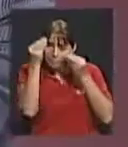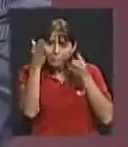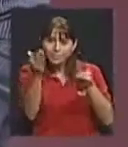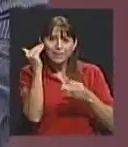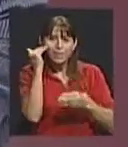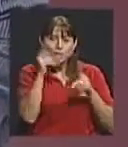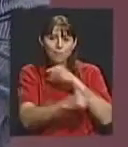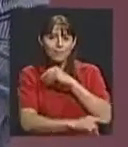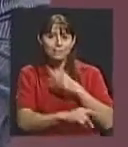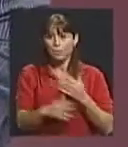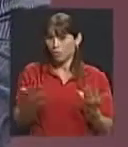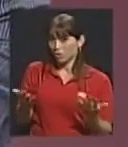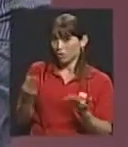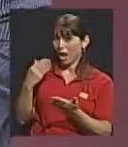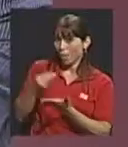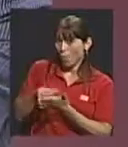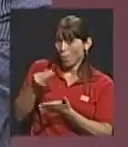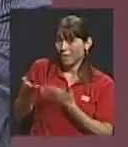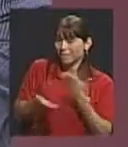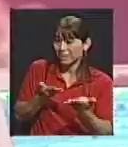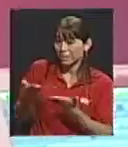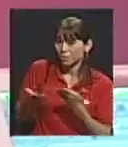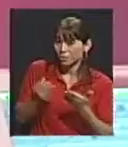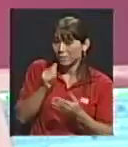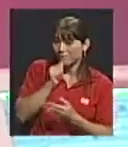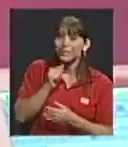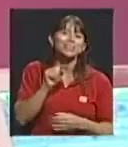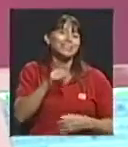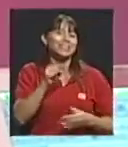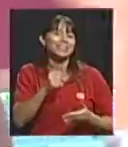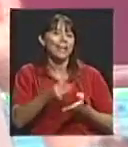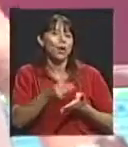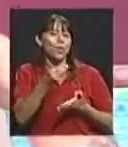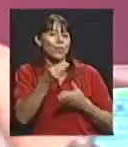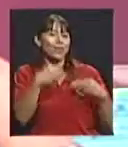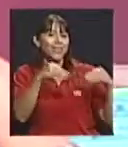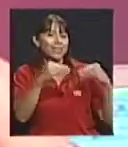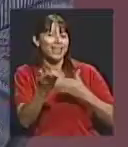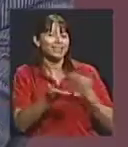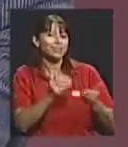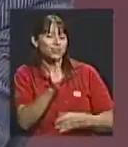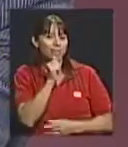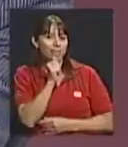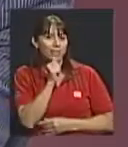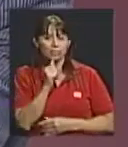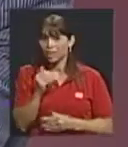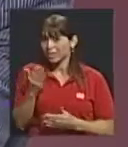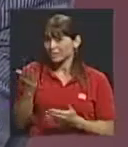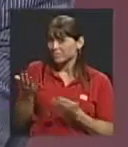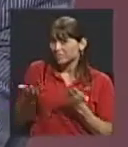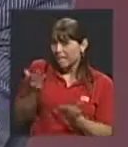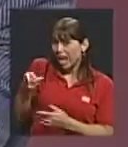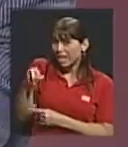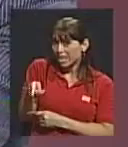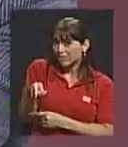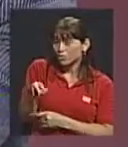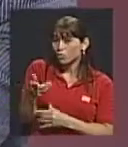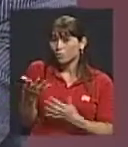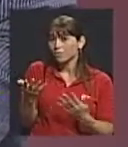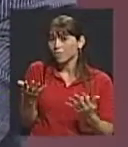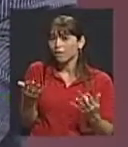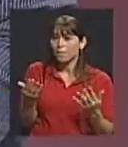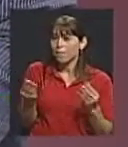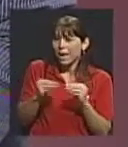servicios privados en ese caso sí la la compraventa de servicios PR será eso don Alex más que un problema de actitudes